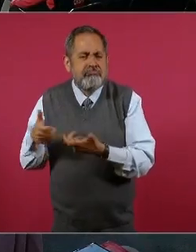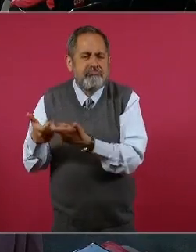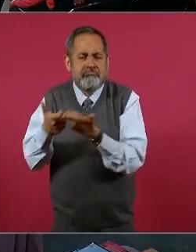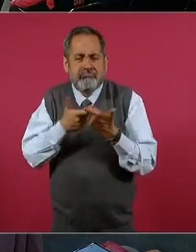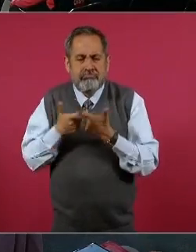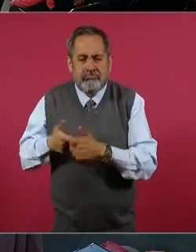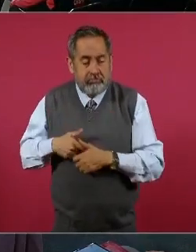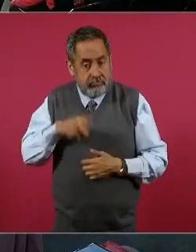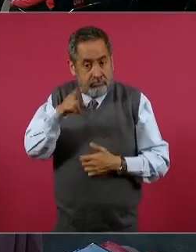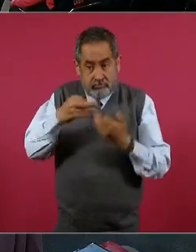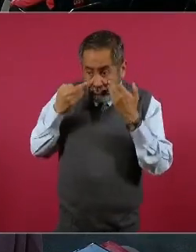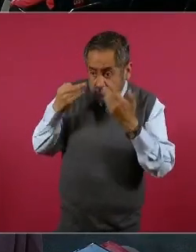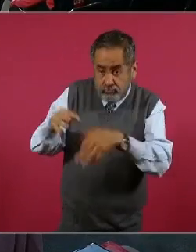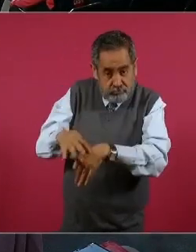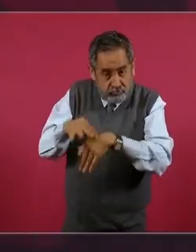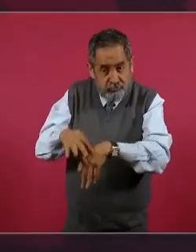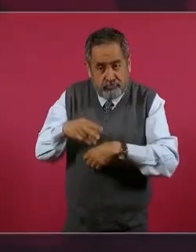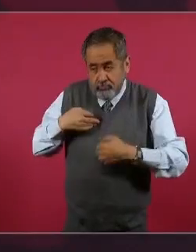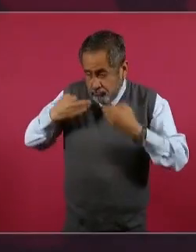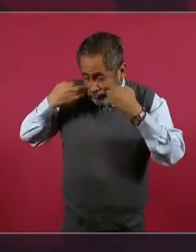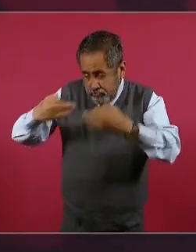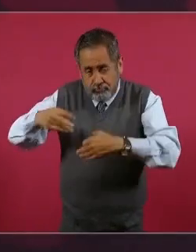Me ha tocado vivirlo eso.